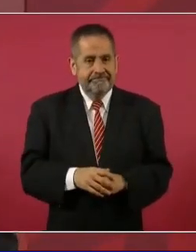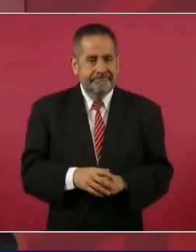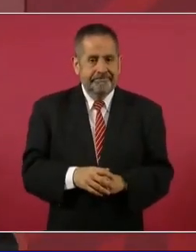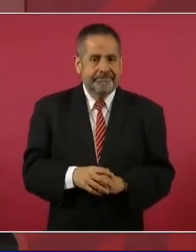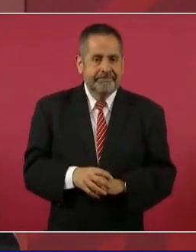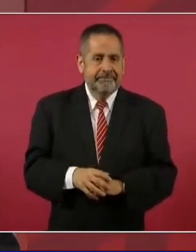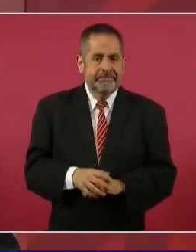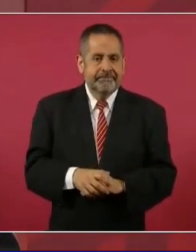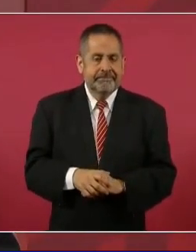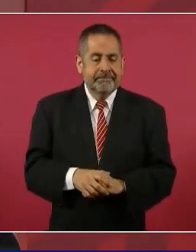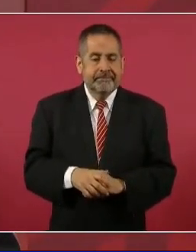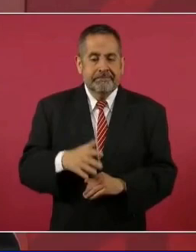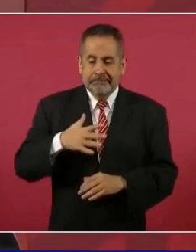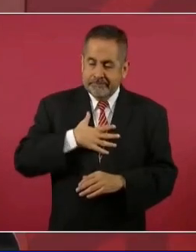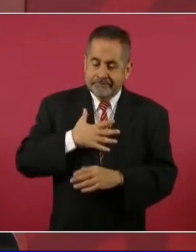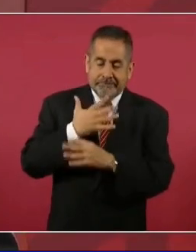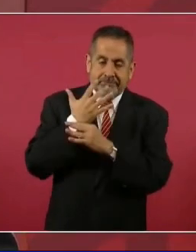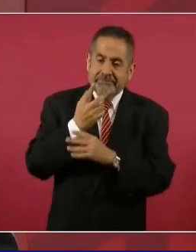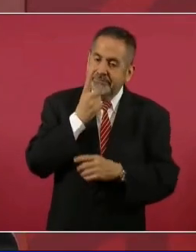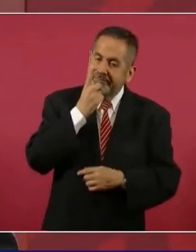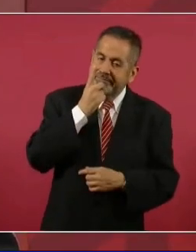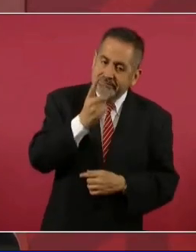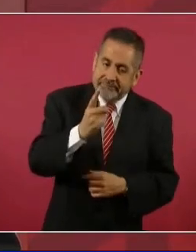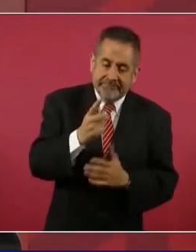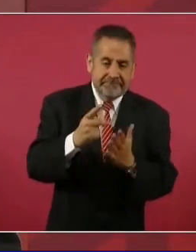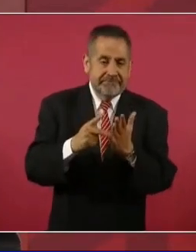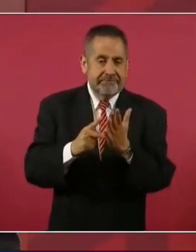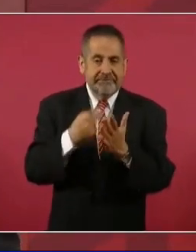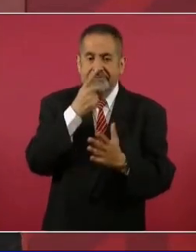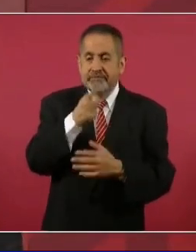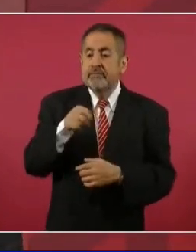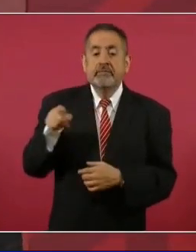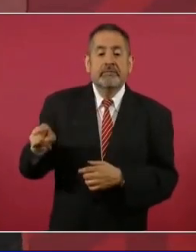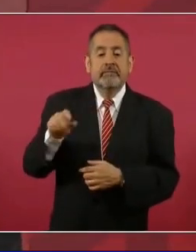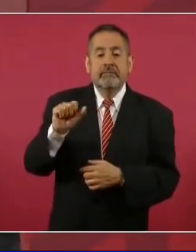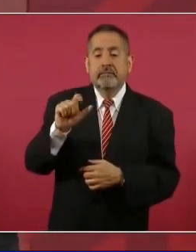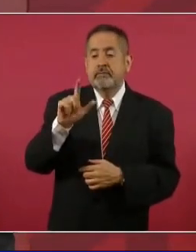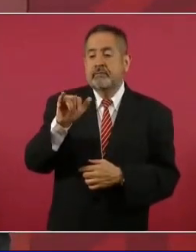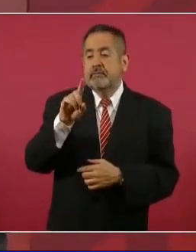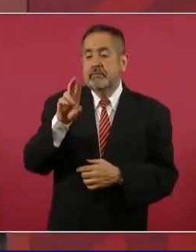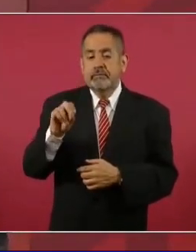ya lo dije y Alejandro Encina tiene